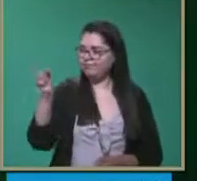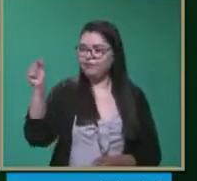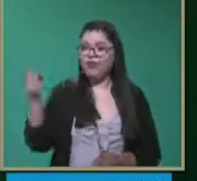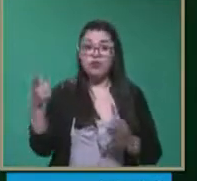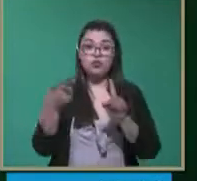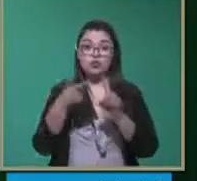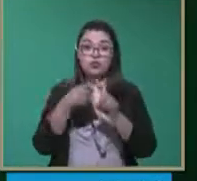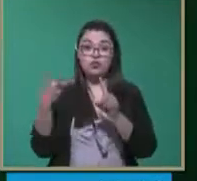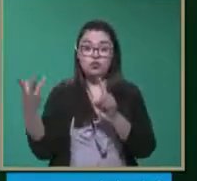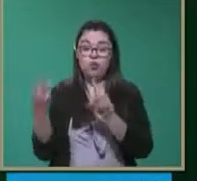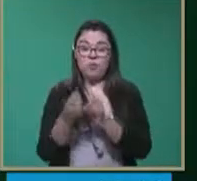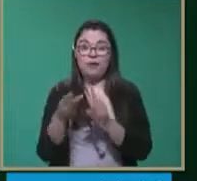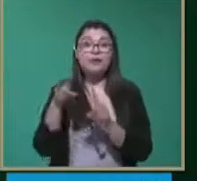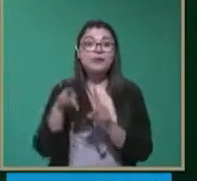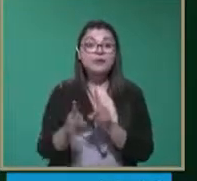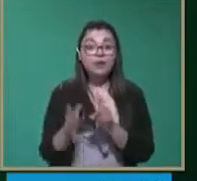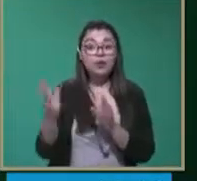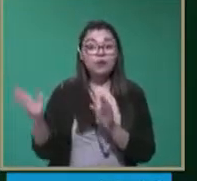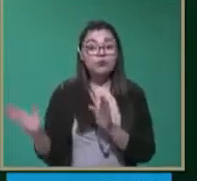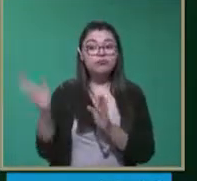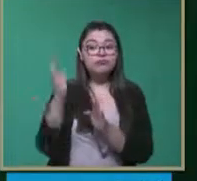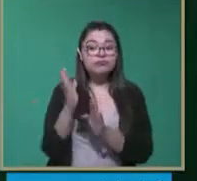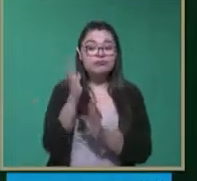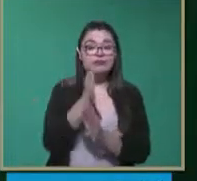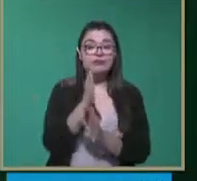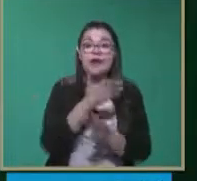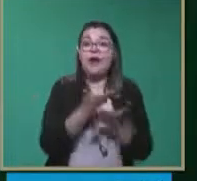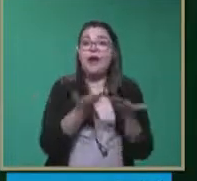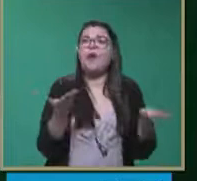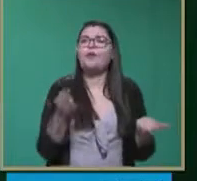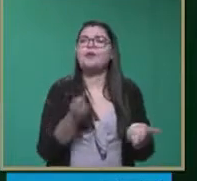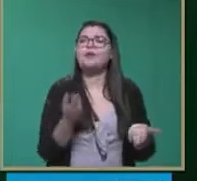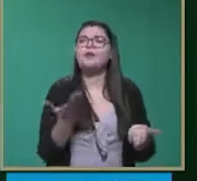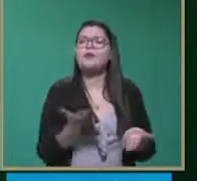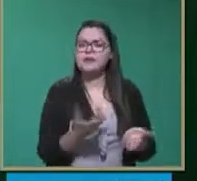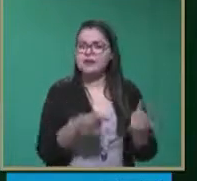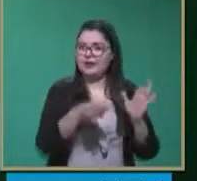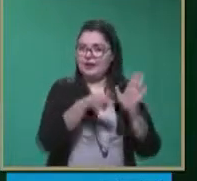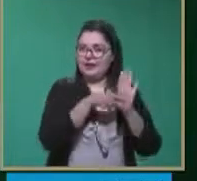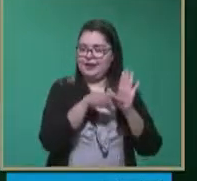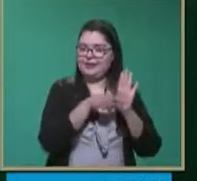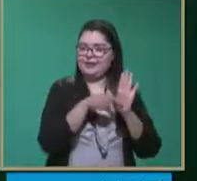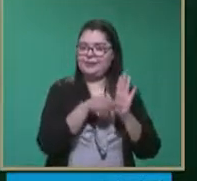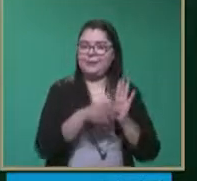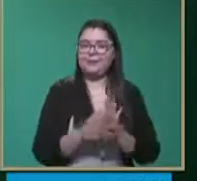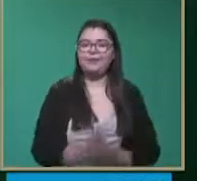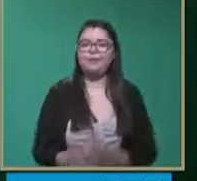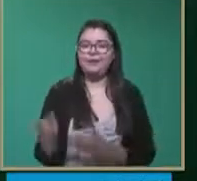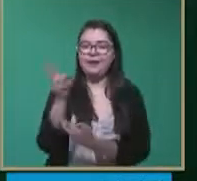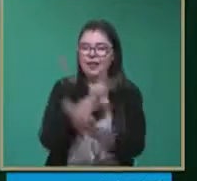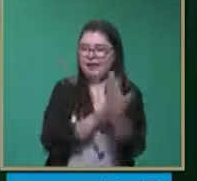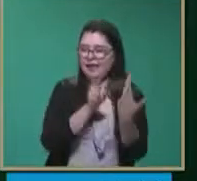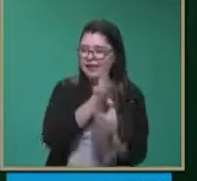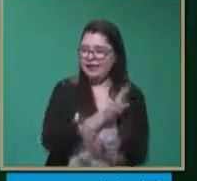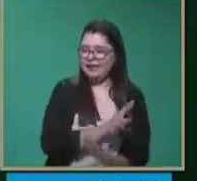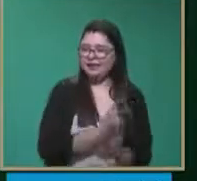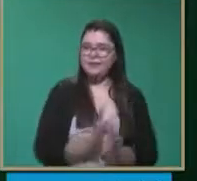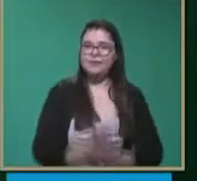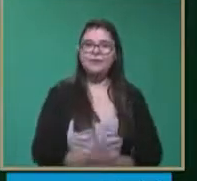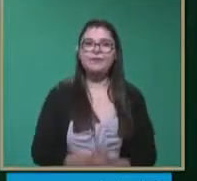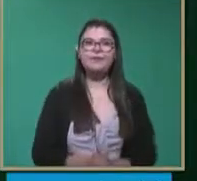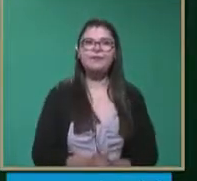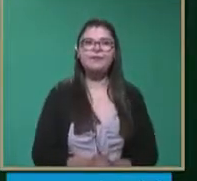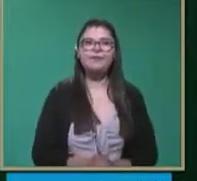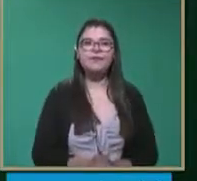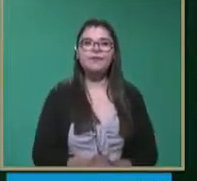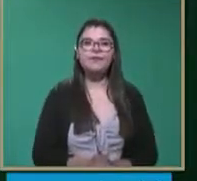los números hacia arriba, vamos a sumar, pero en esta ocasión, maestra, nos vamos a regresar. Y si nos regresamos, ¿de qué operación